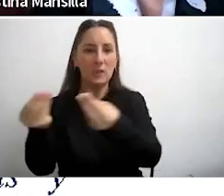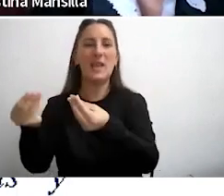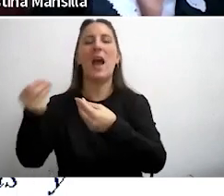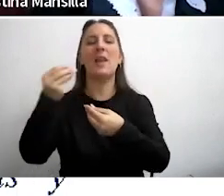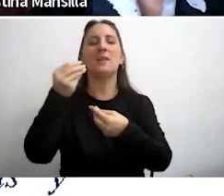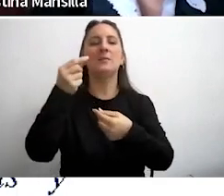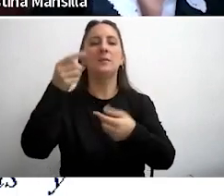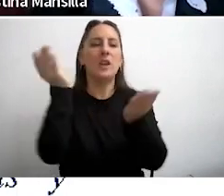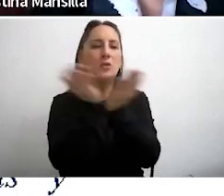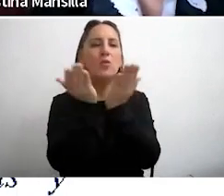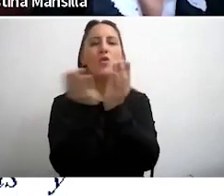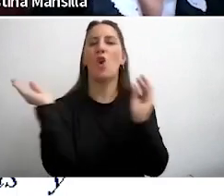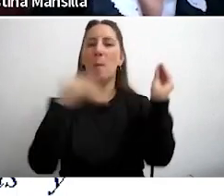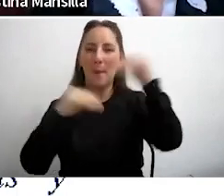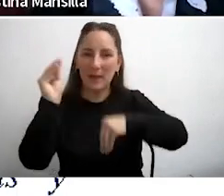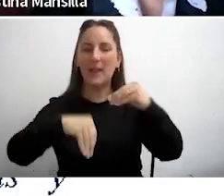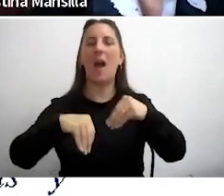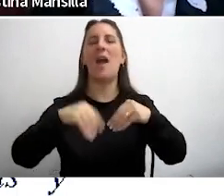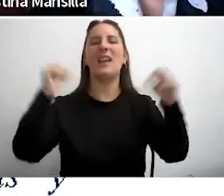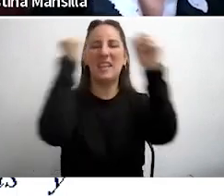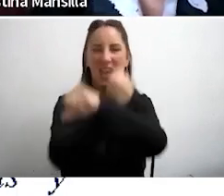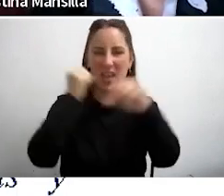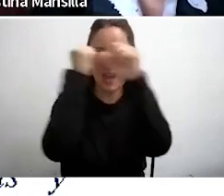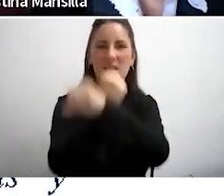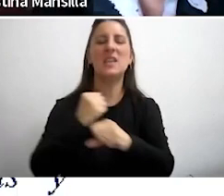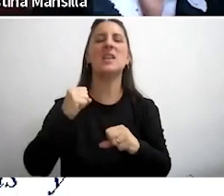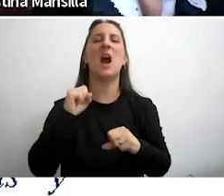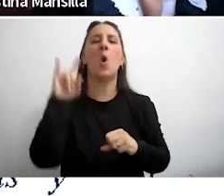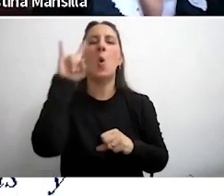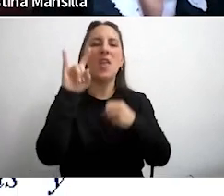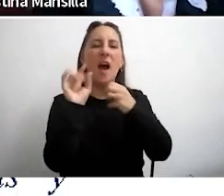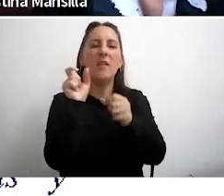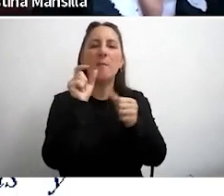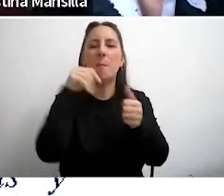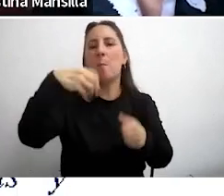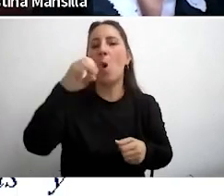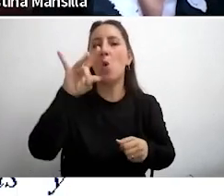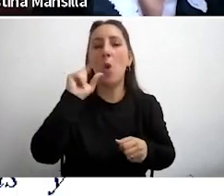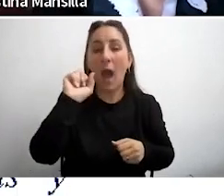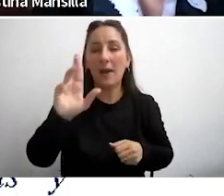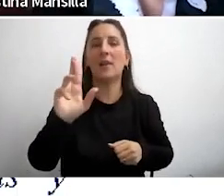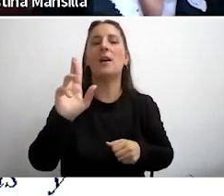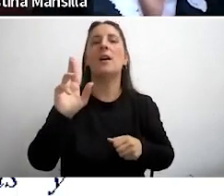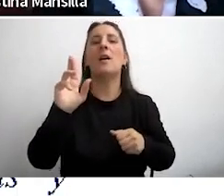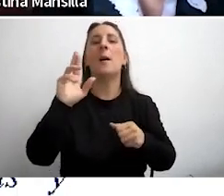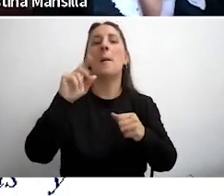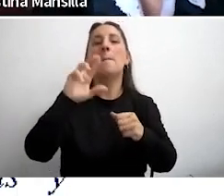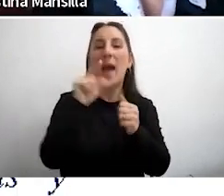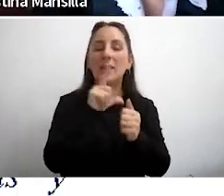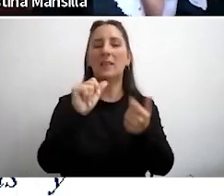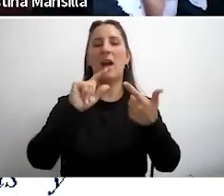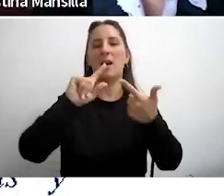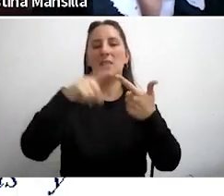complementarios, construcción de planta, ingeniería, unidades modulares, planta, llave en mano, sistemas de